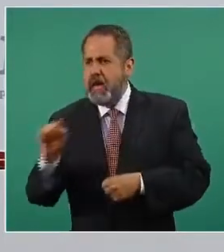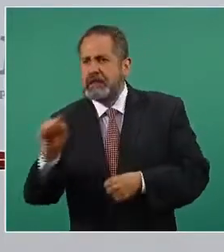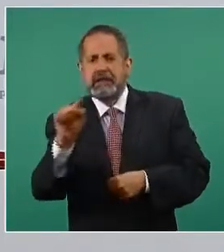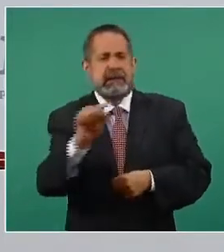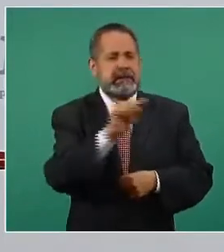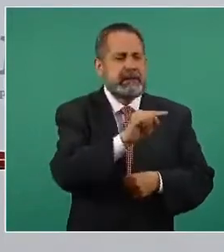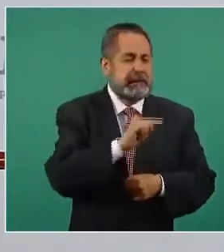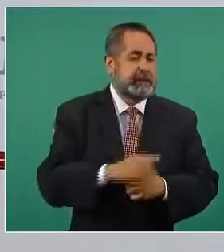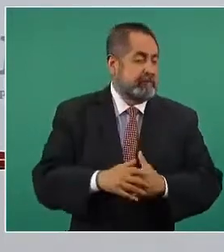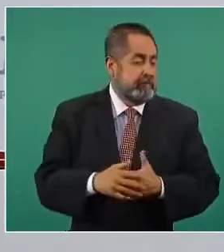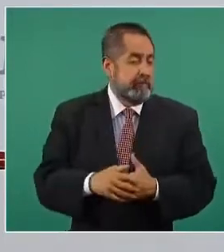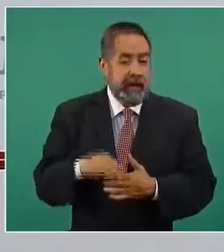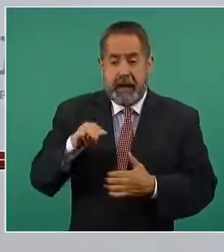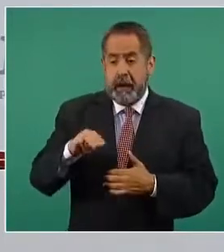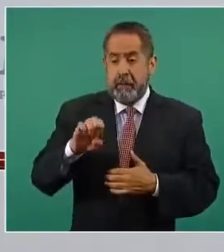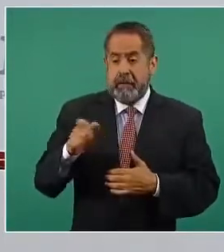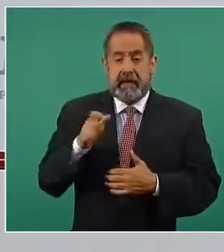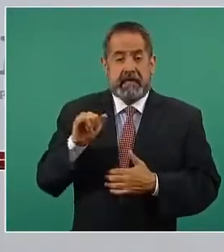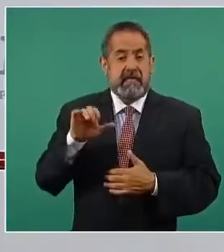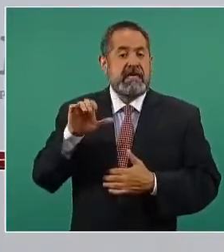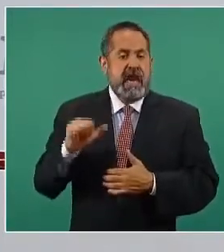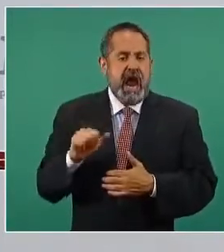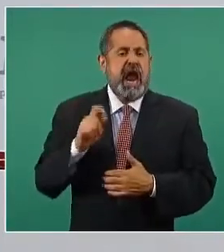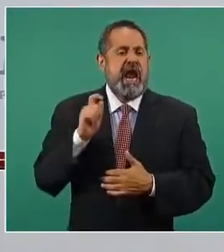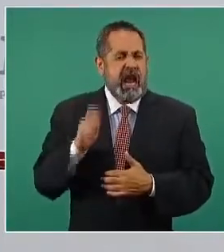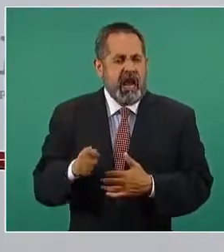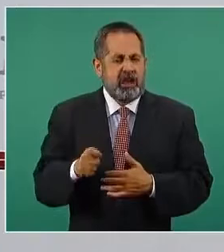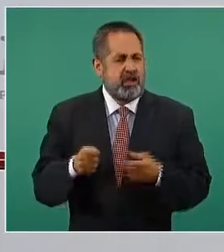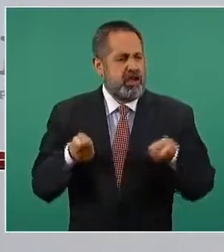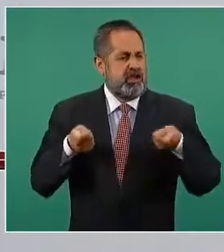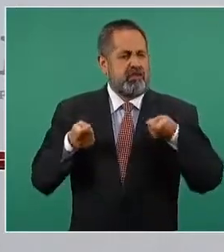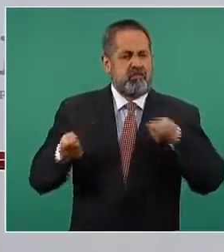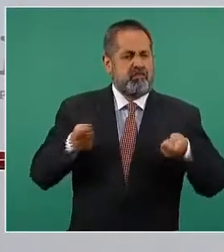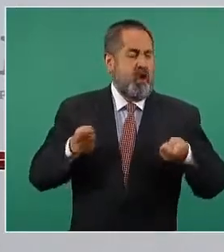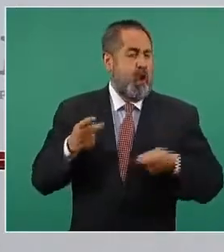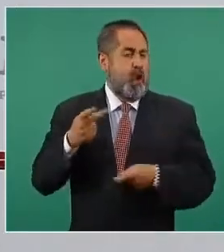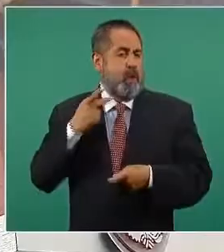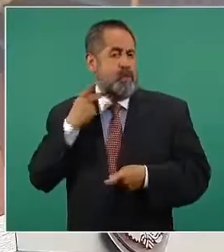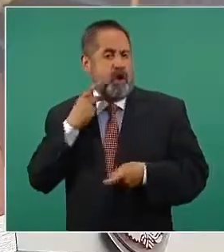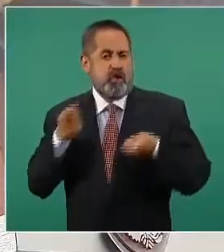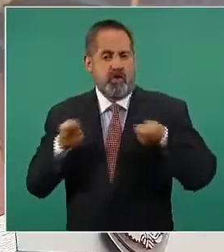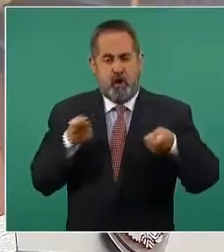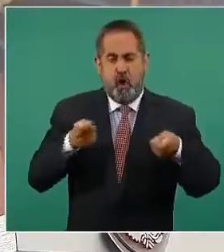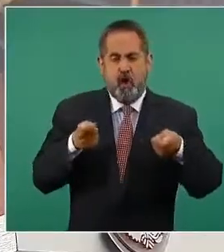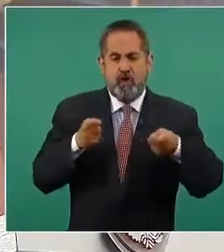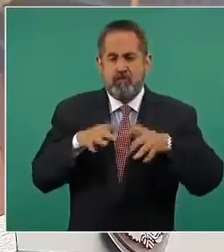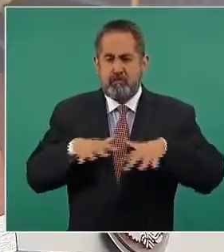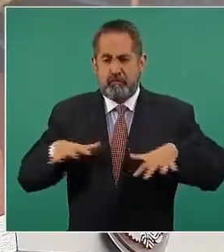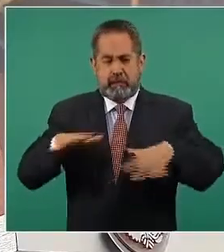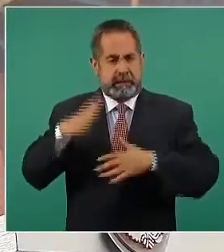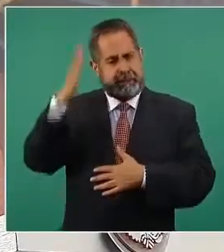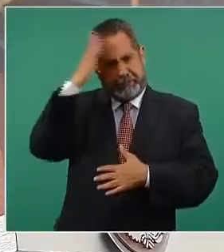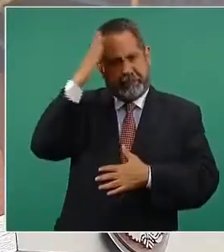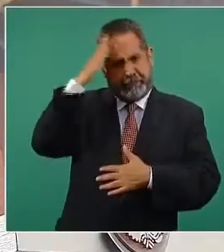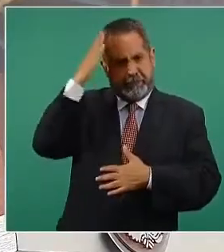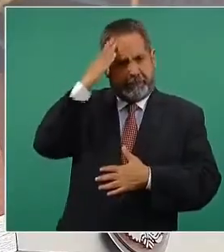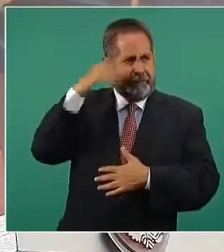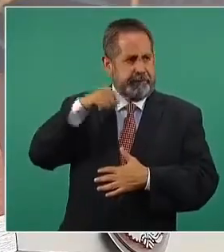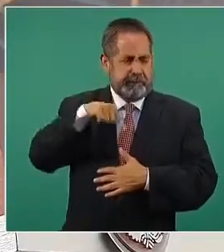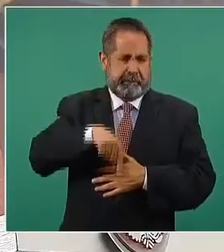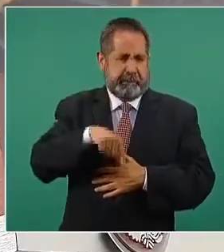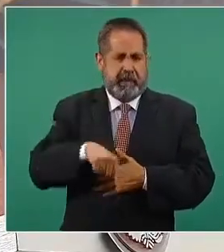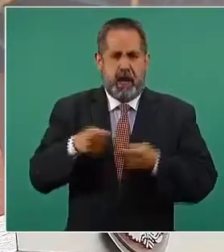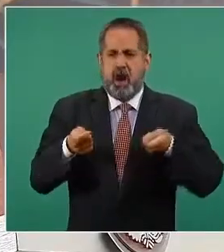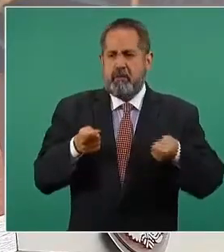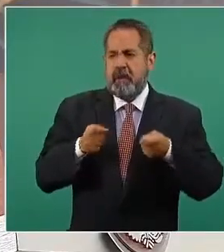sino que los mexicas mantuvieron un poder político que dominaba centralmente